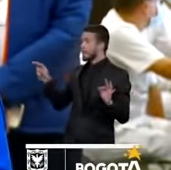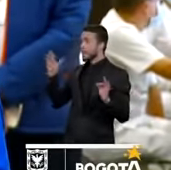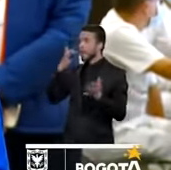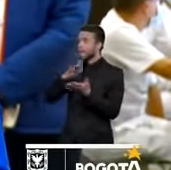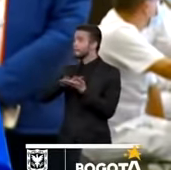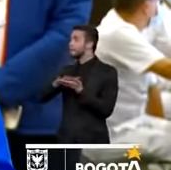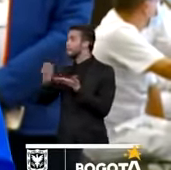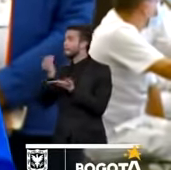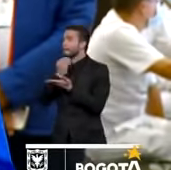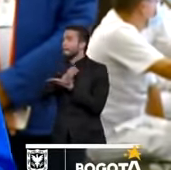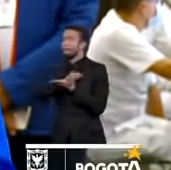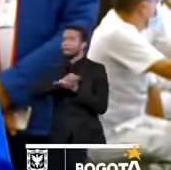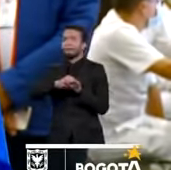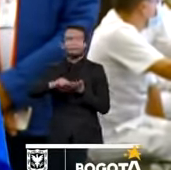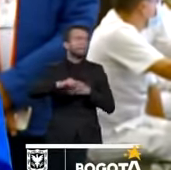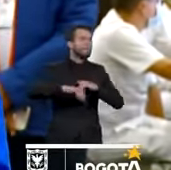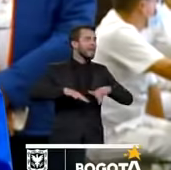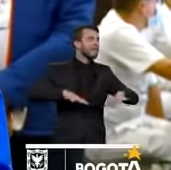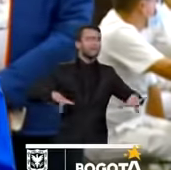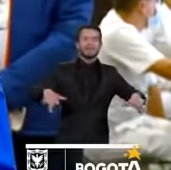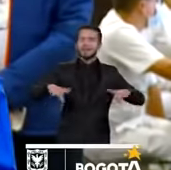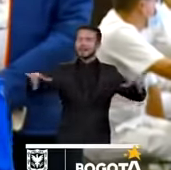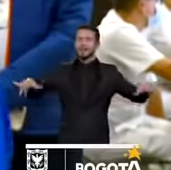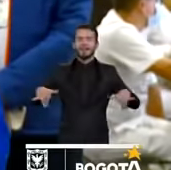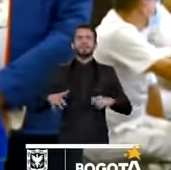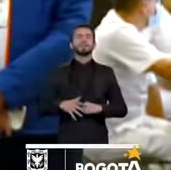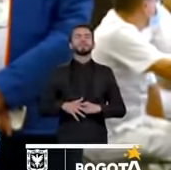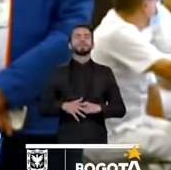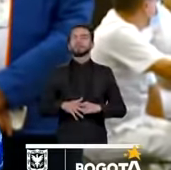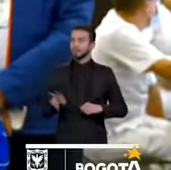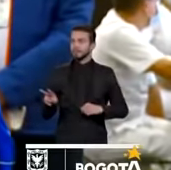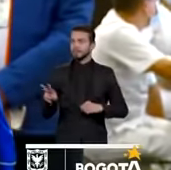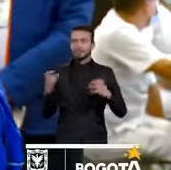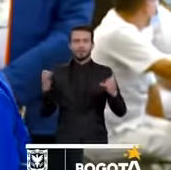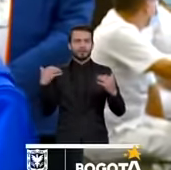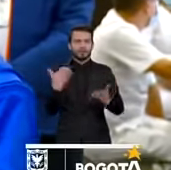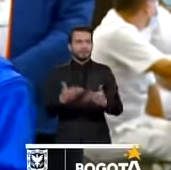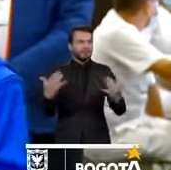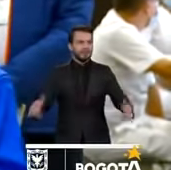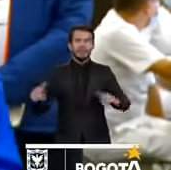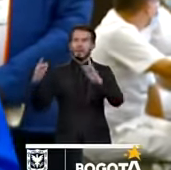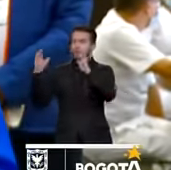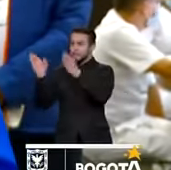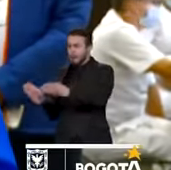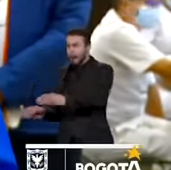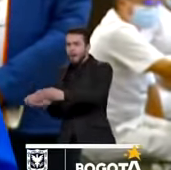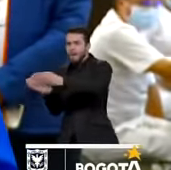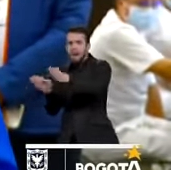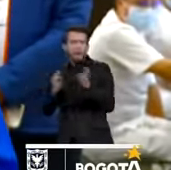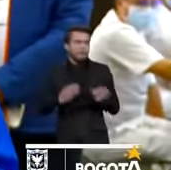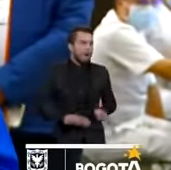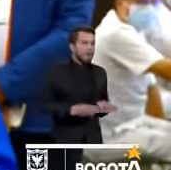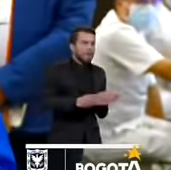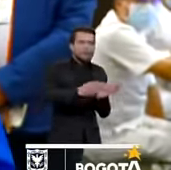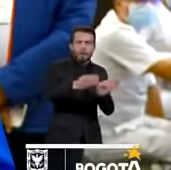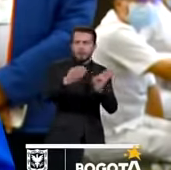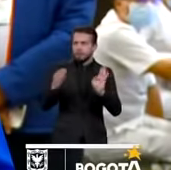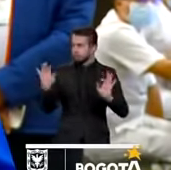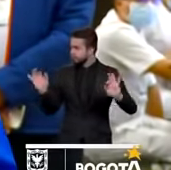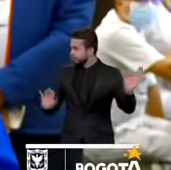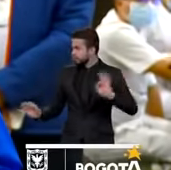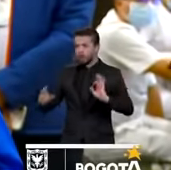está instalados los 2.000 cubículos que Corferias se comprometió a instalar. Están